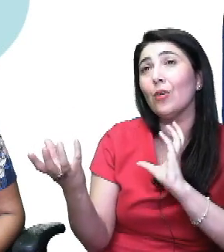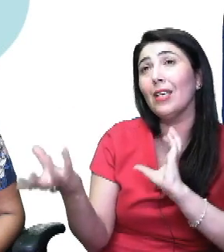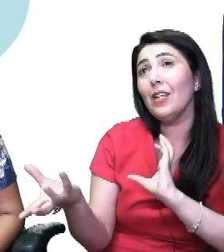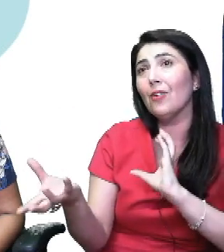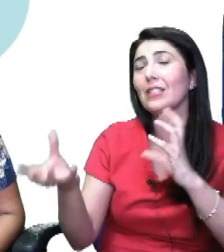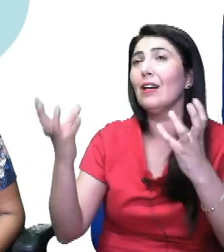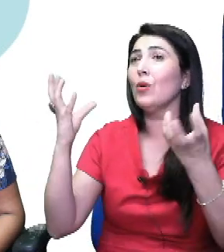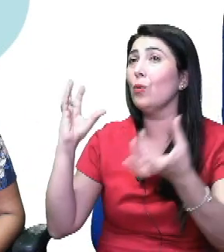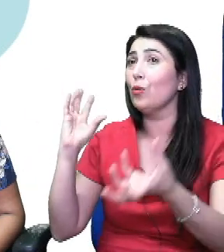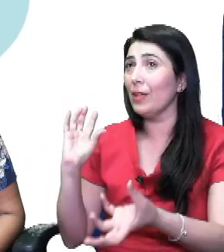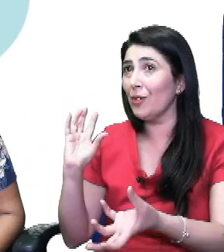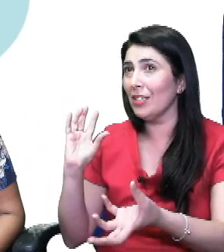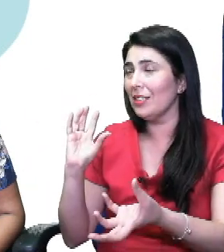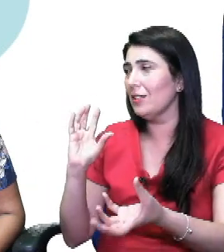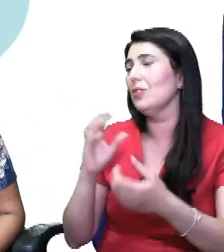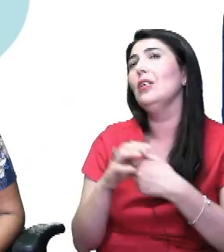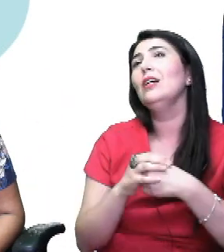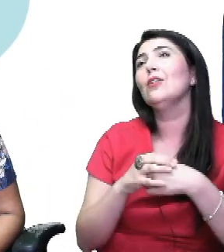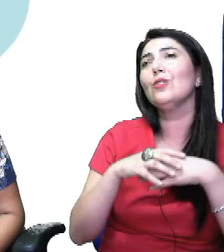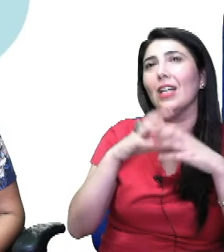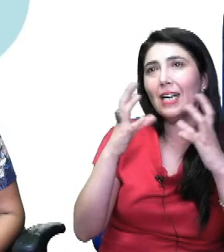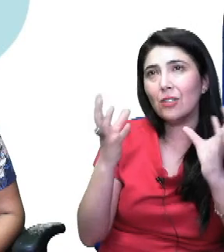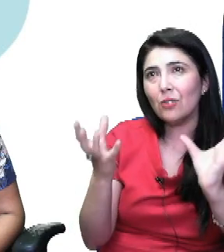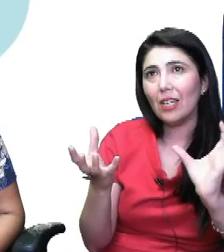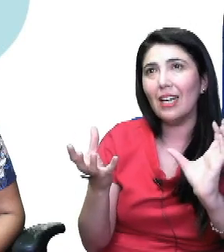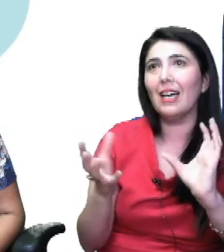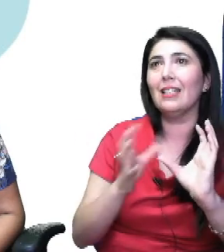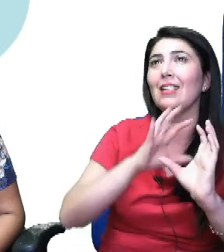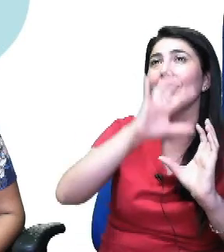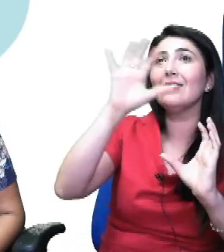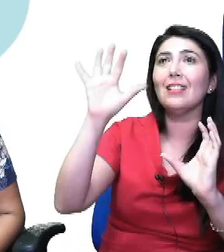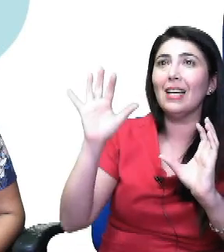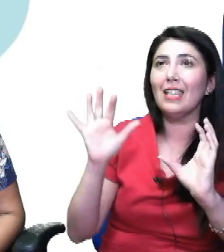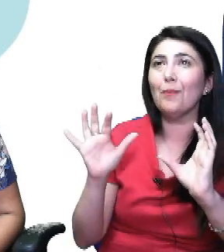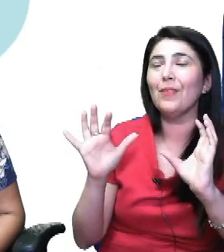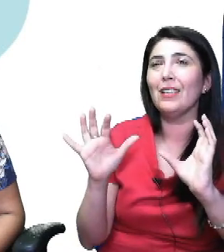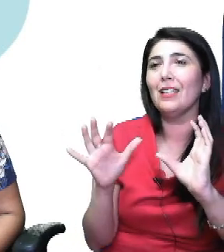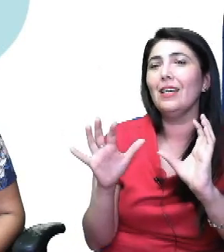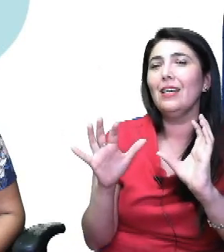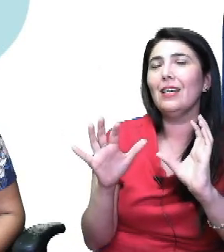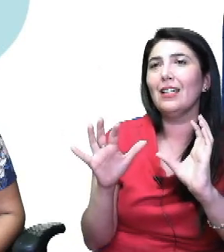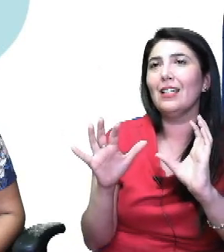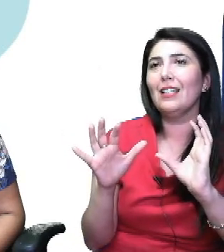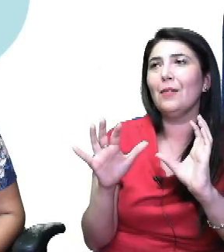trabajar con niños que trabajar con adultos mayores, ¿cierto? Considerar entonces la diversidad de